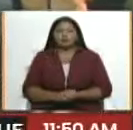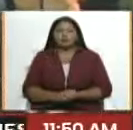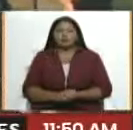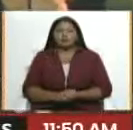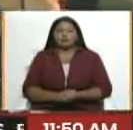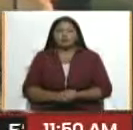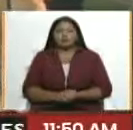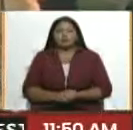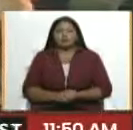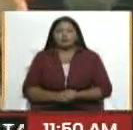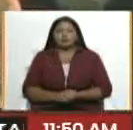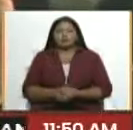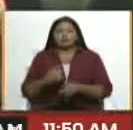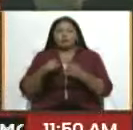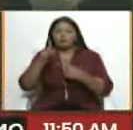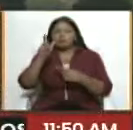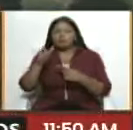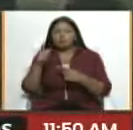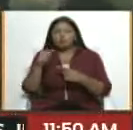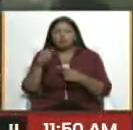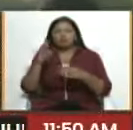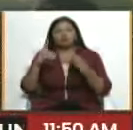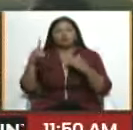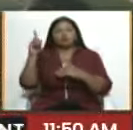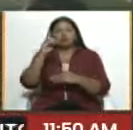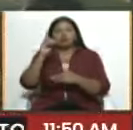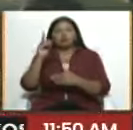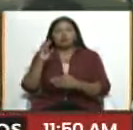Conrado Pérez, el doctor